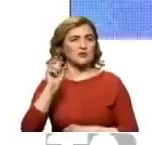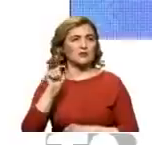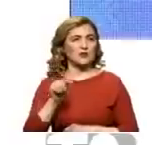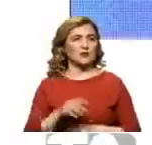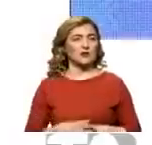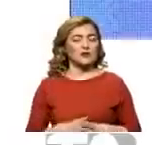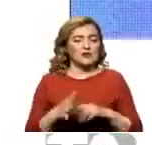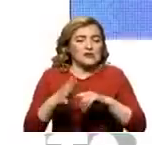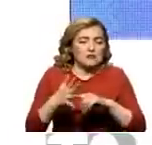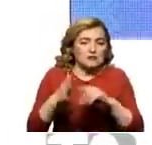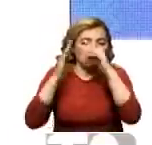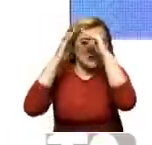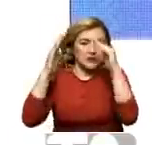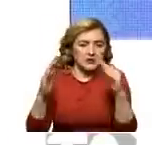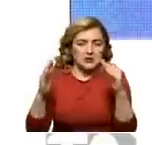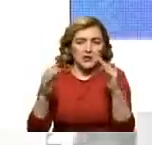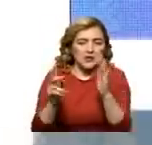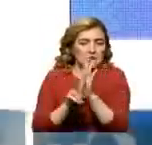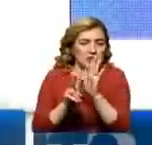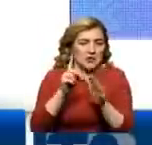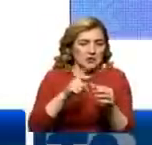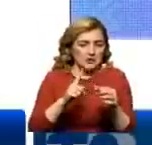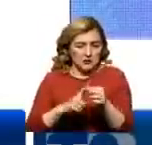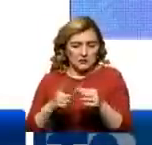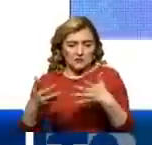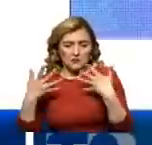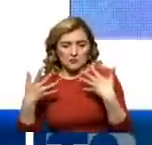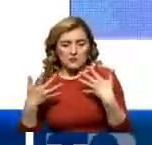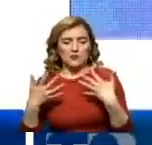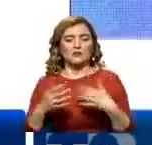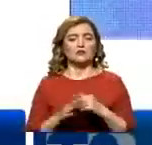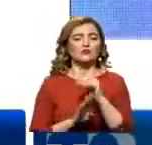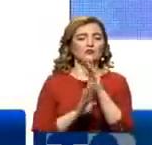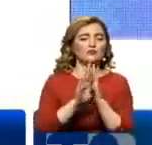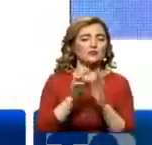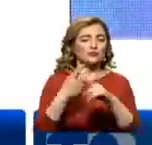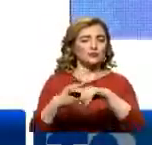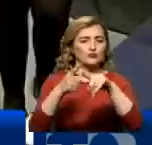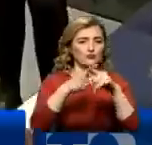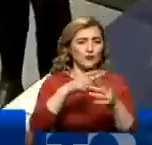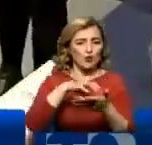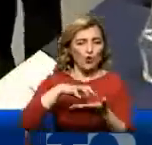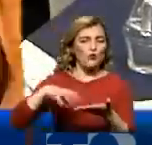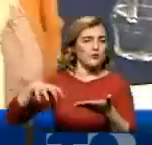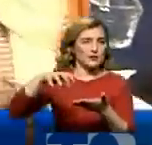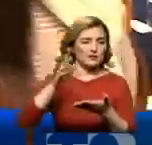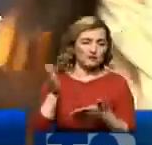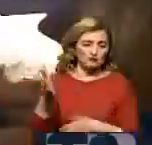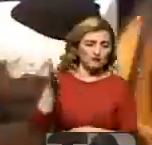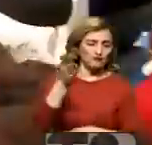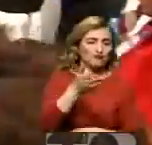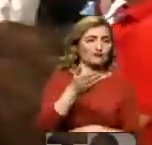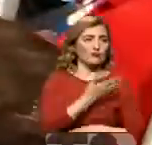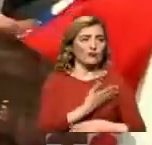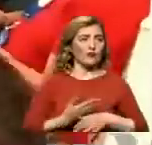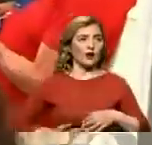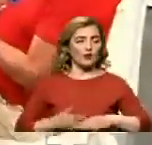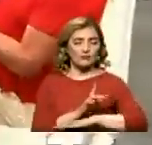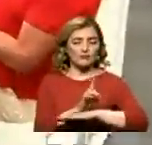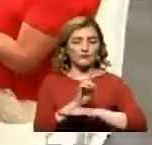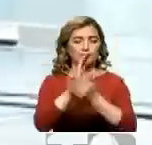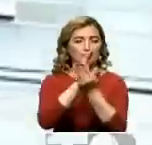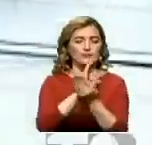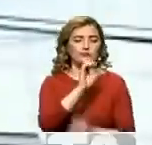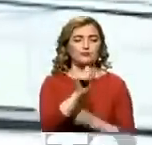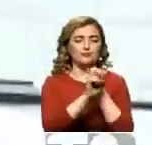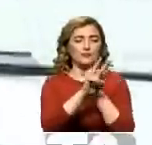como una feria de la vivienda para Quito y Guayaquil. Por eso hemos evolucionado a diferentes provincias. Según el presidente del directorio del IES, en el